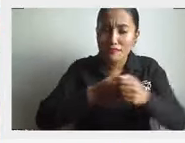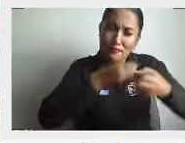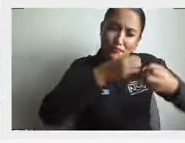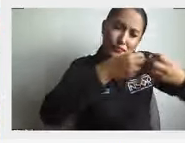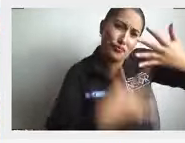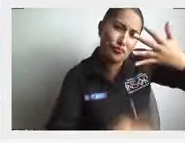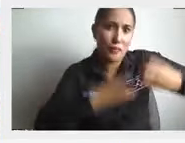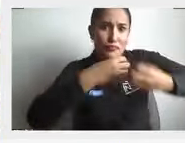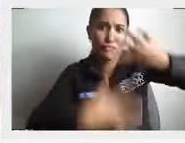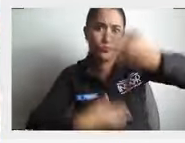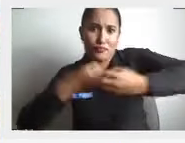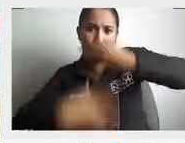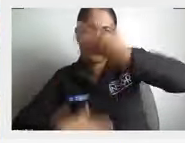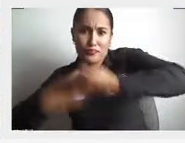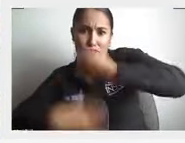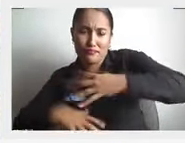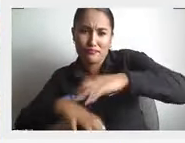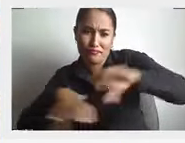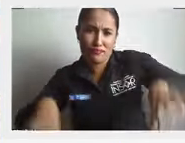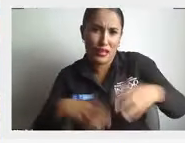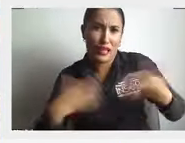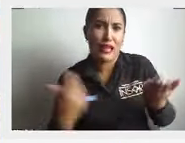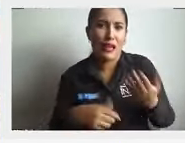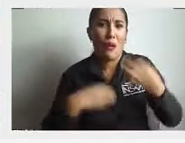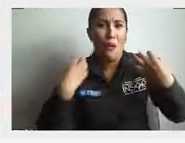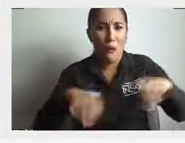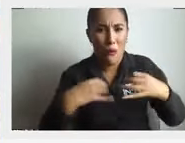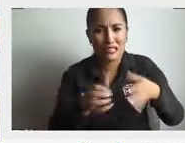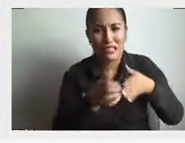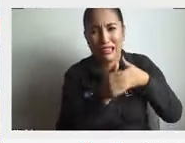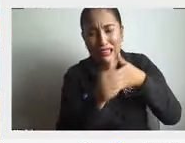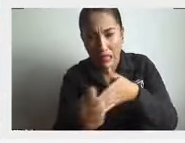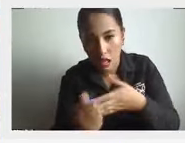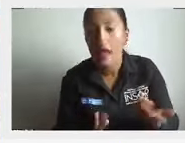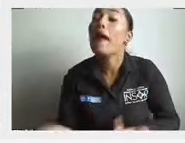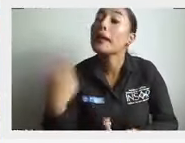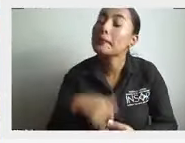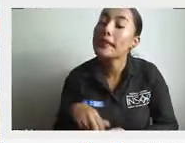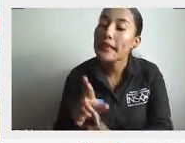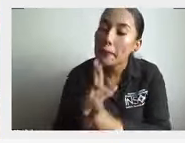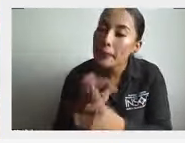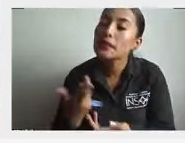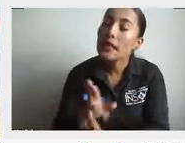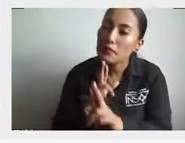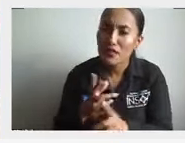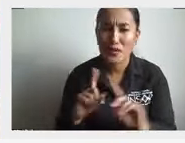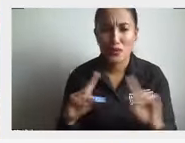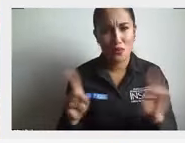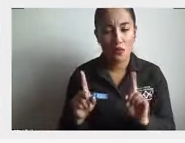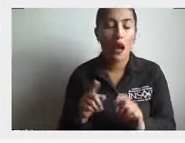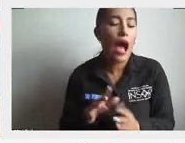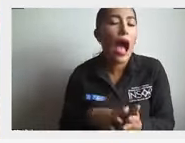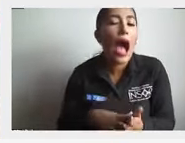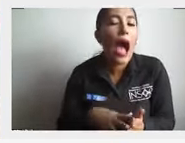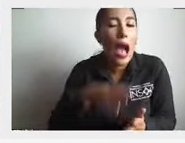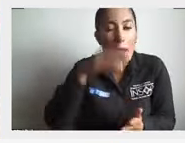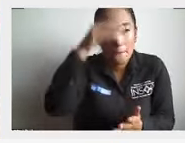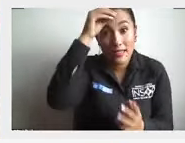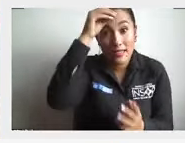muchas actividades y muchas guías y que me recite todo, sino de que si se aprende uno, que ese lo